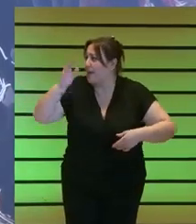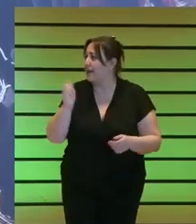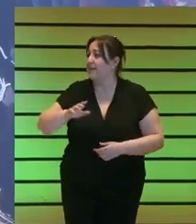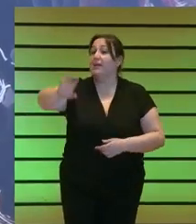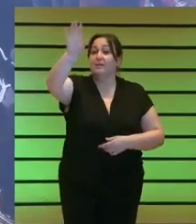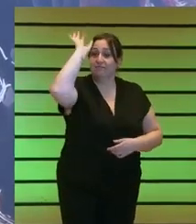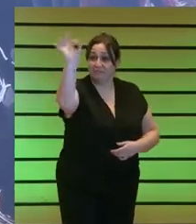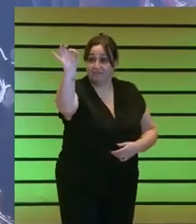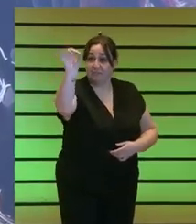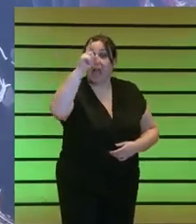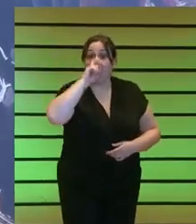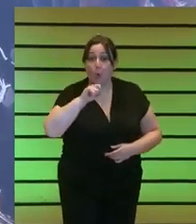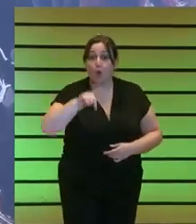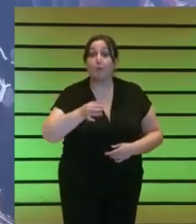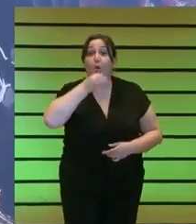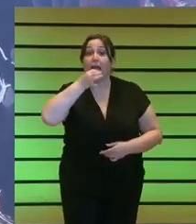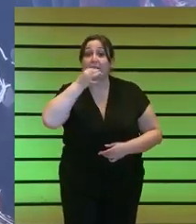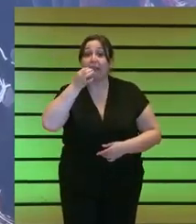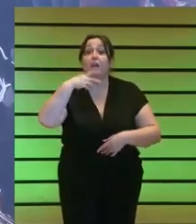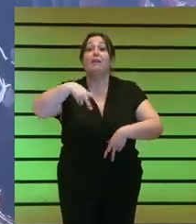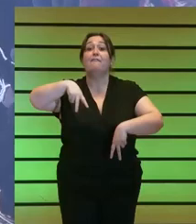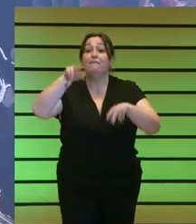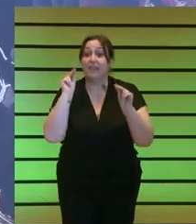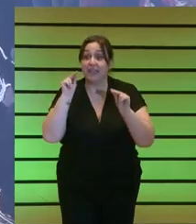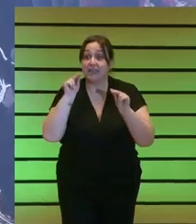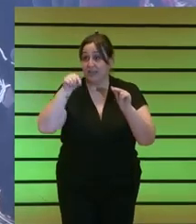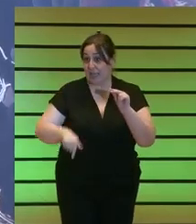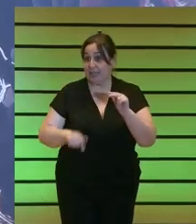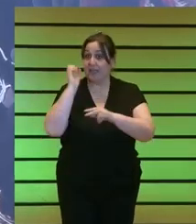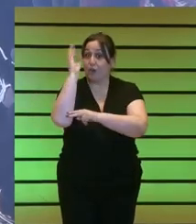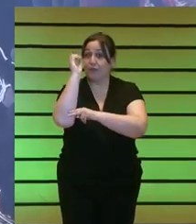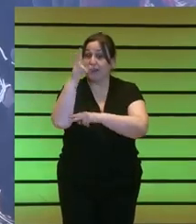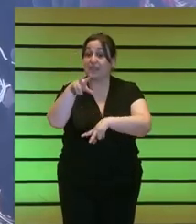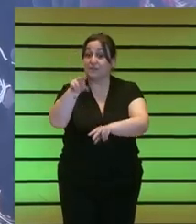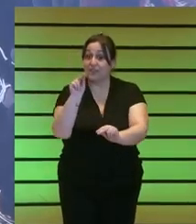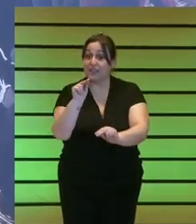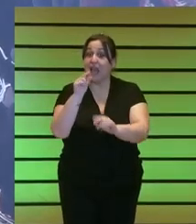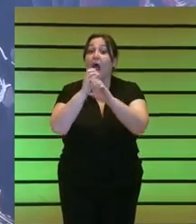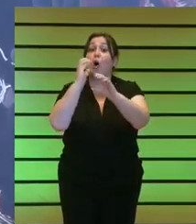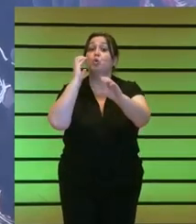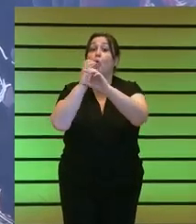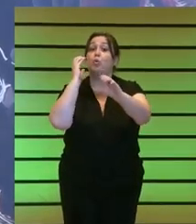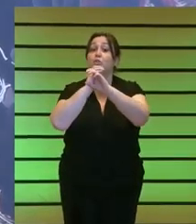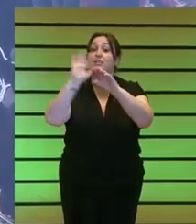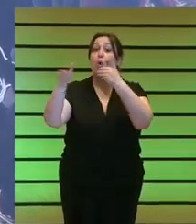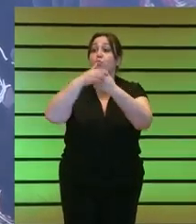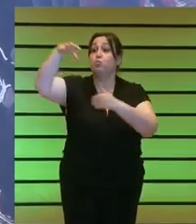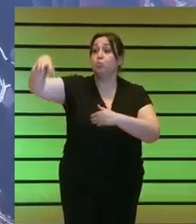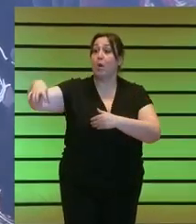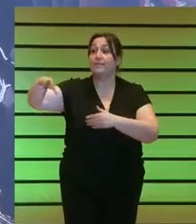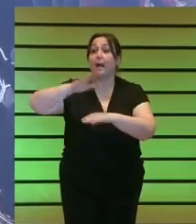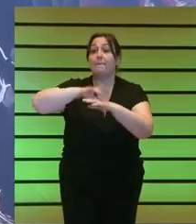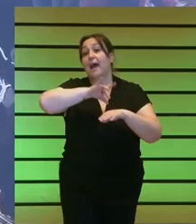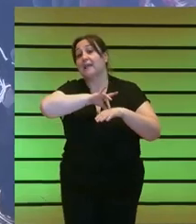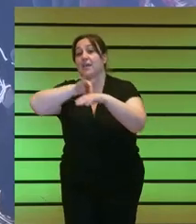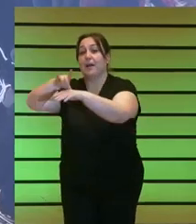recuerdo que esta tarde cuando acaben cuando acaben cuando acabemos aquí estarán los autobuses en la puerta para llevarnos directamente a